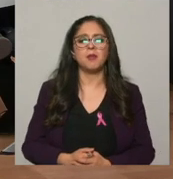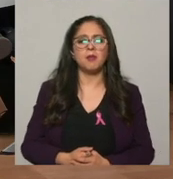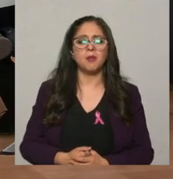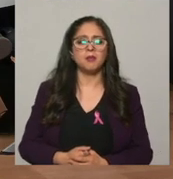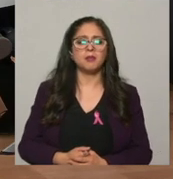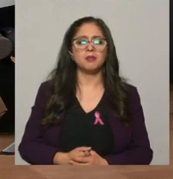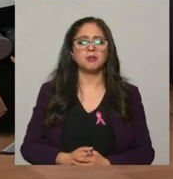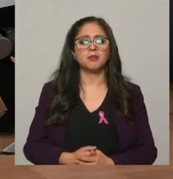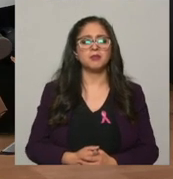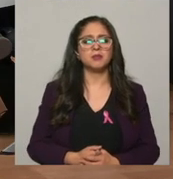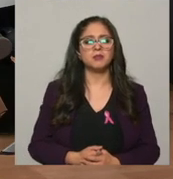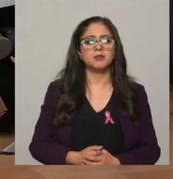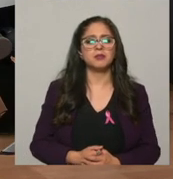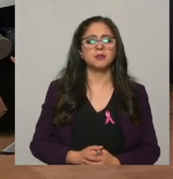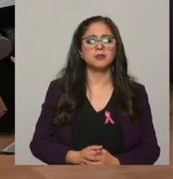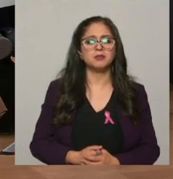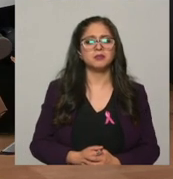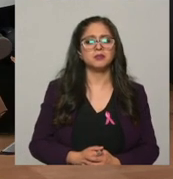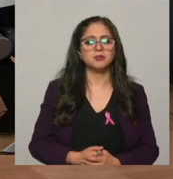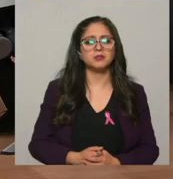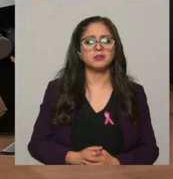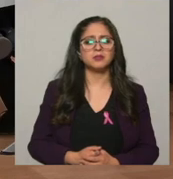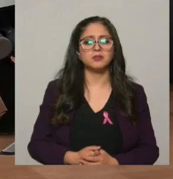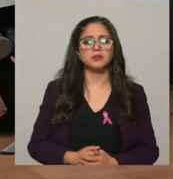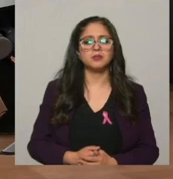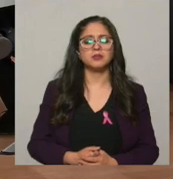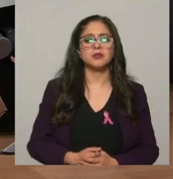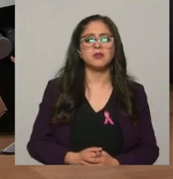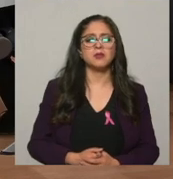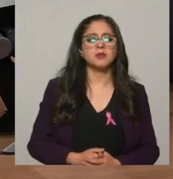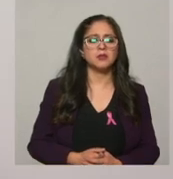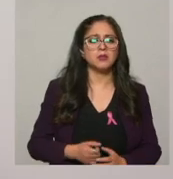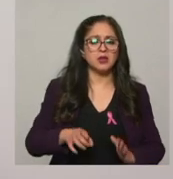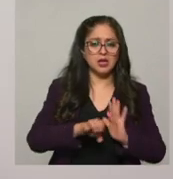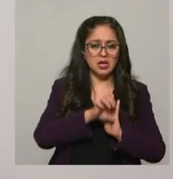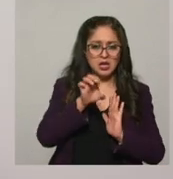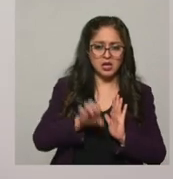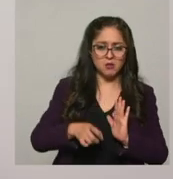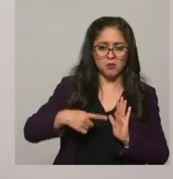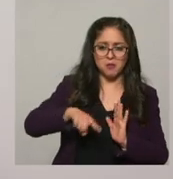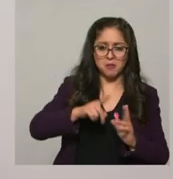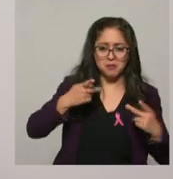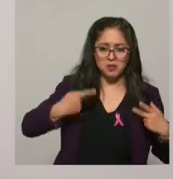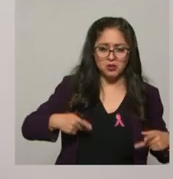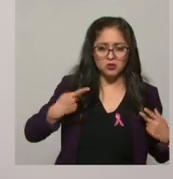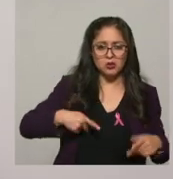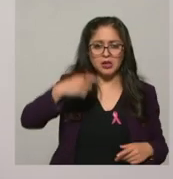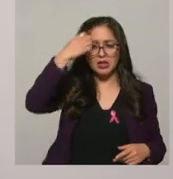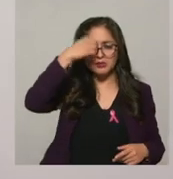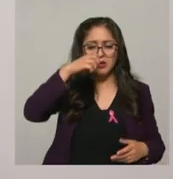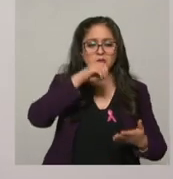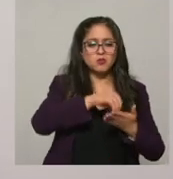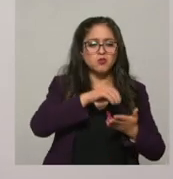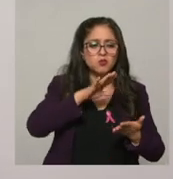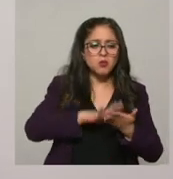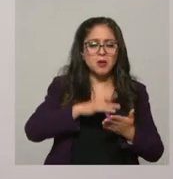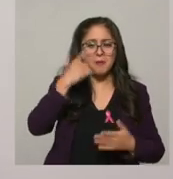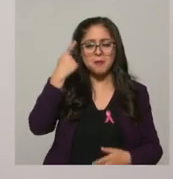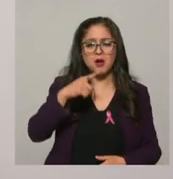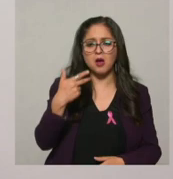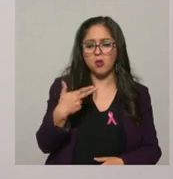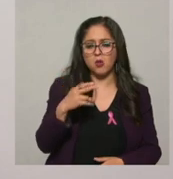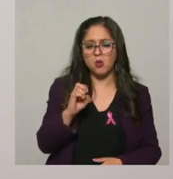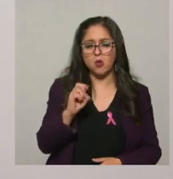eventualmente, por ejemplo, no hay, por ejemplo, los especialistas que se encargan de dar la prescripción de las